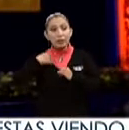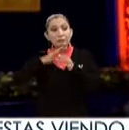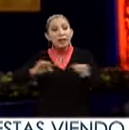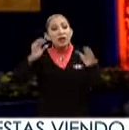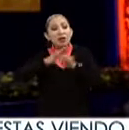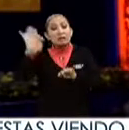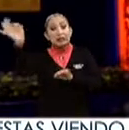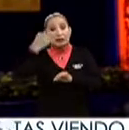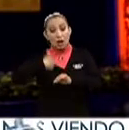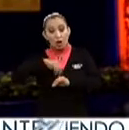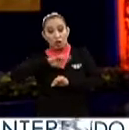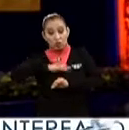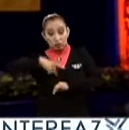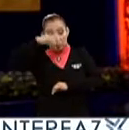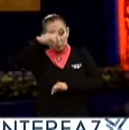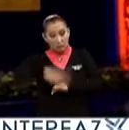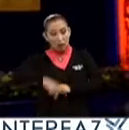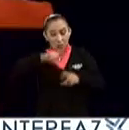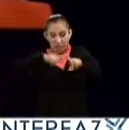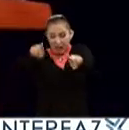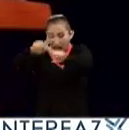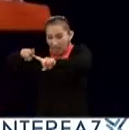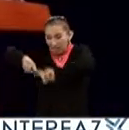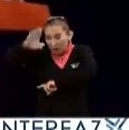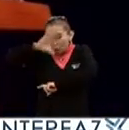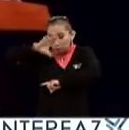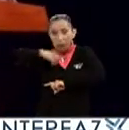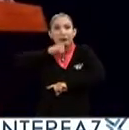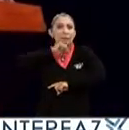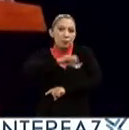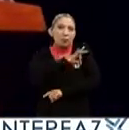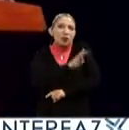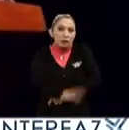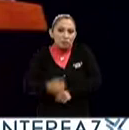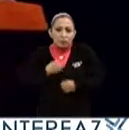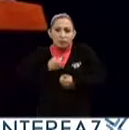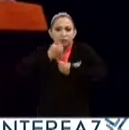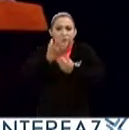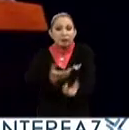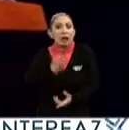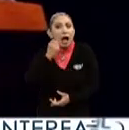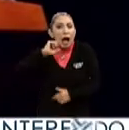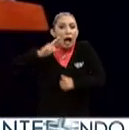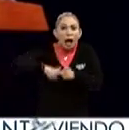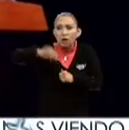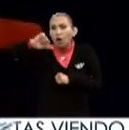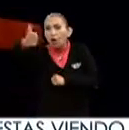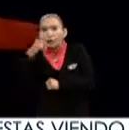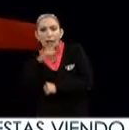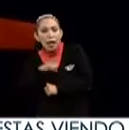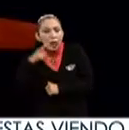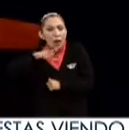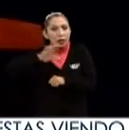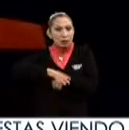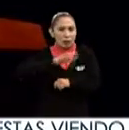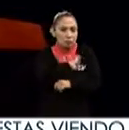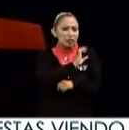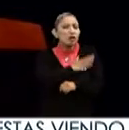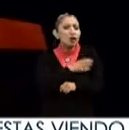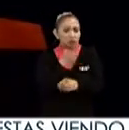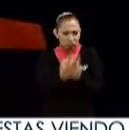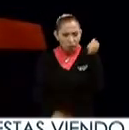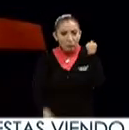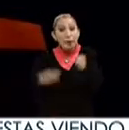comentó que si somos una nación multicultural, tendríamos que ser capaces de expresarnos en alguna otra lengua más allá del